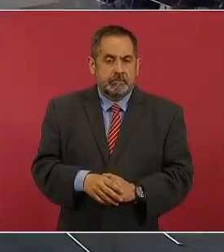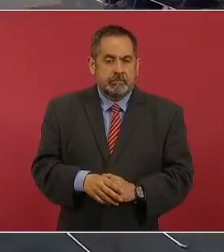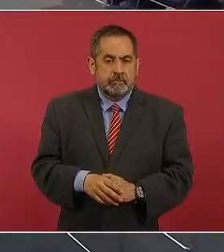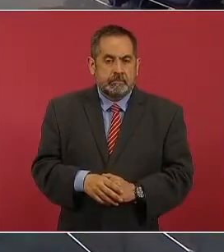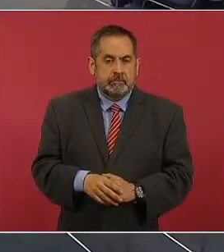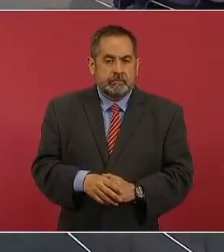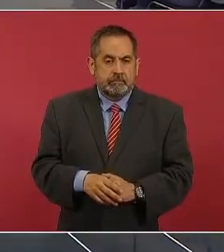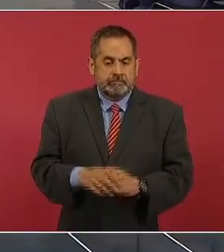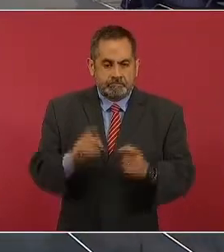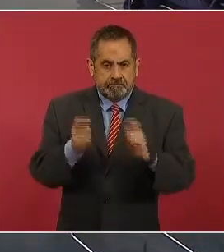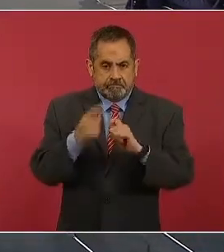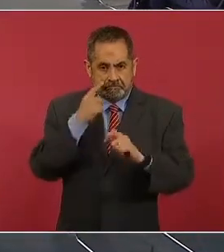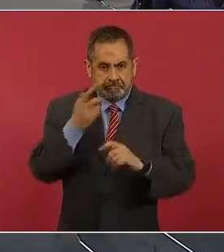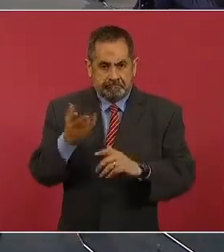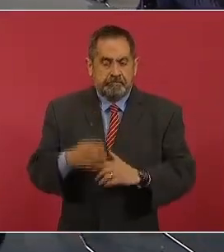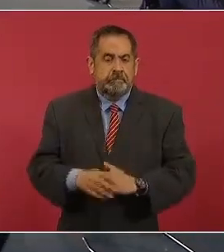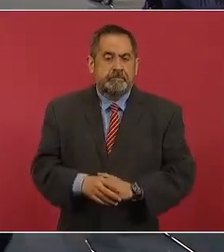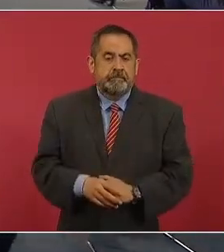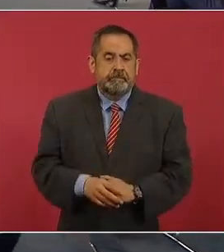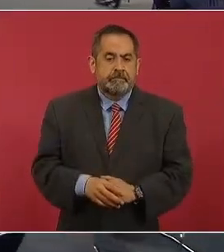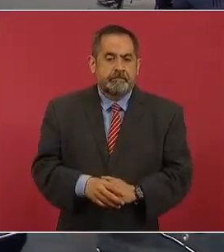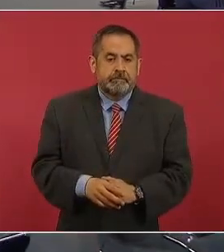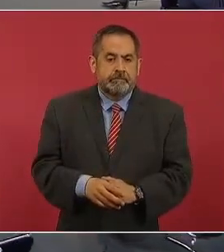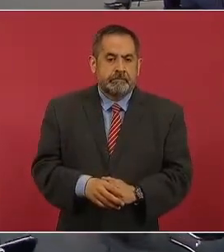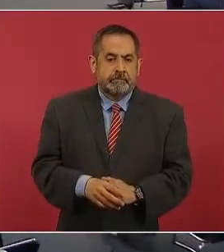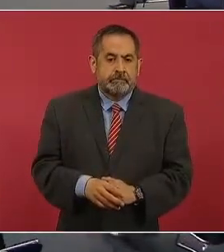Aquí está la traducción.